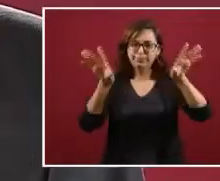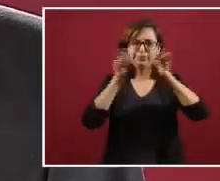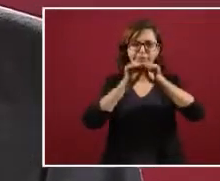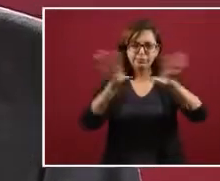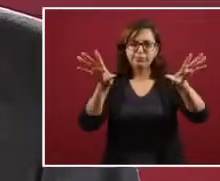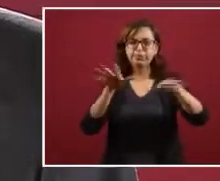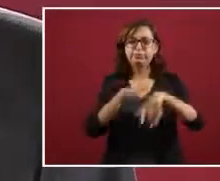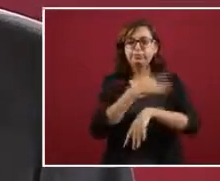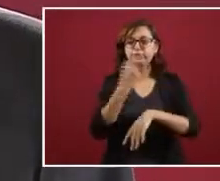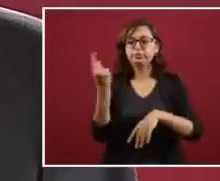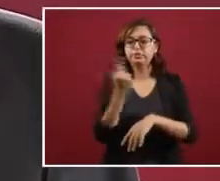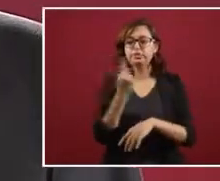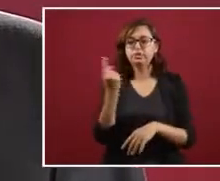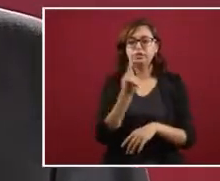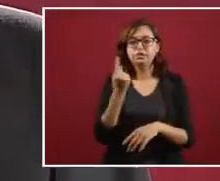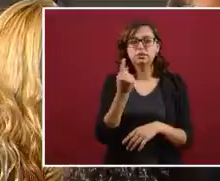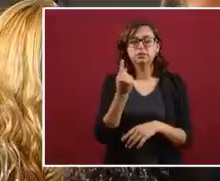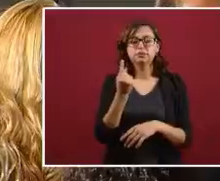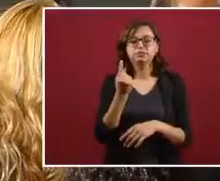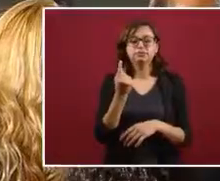porque los medios